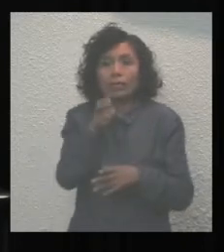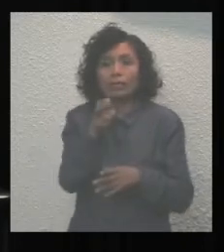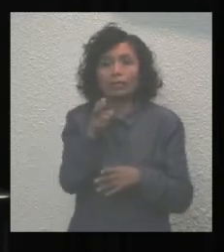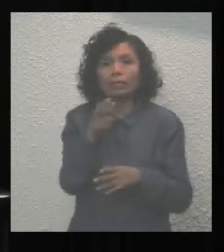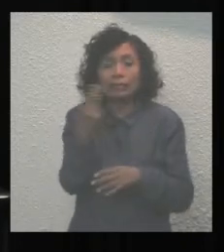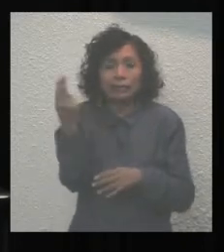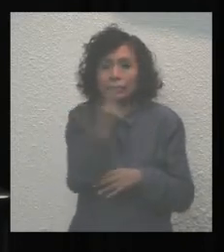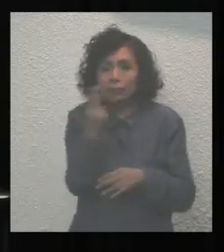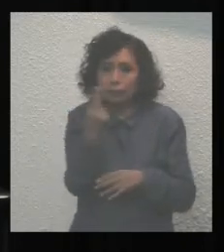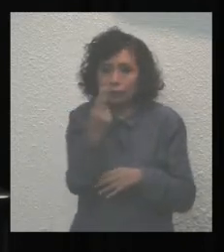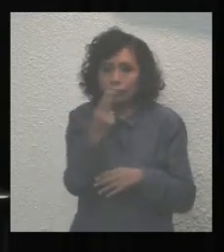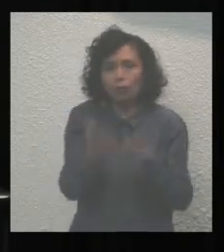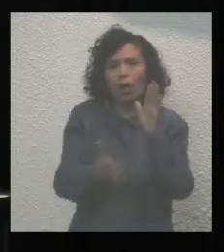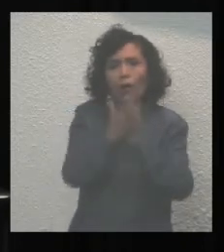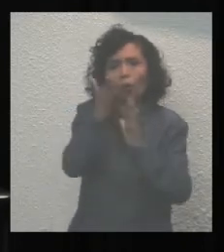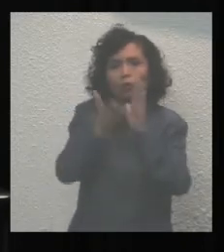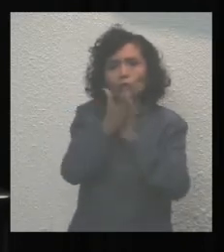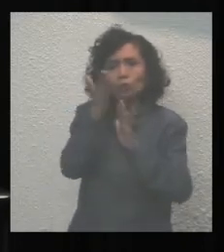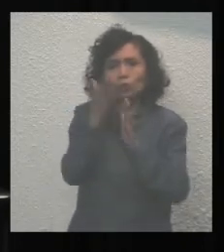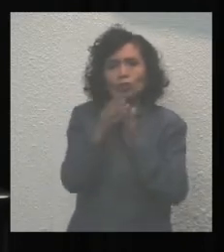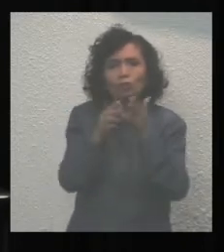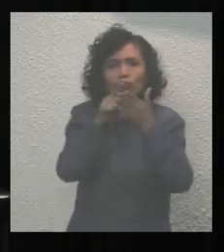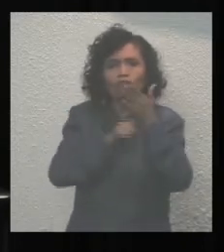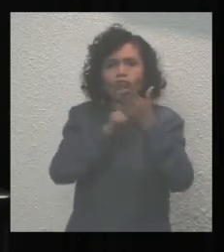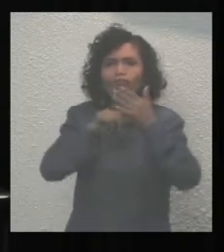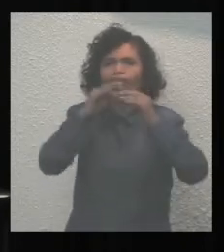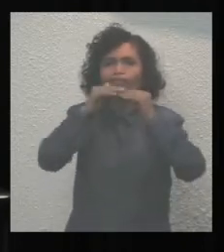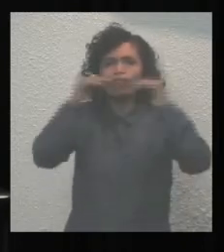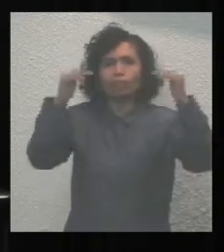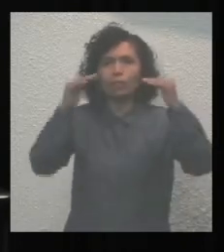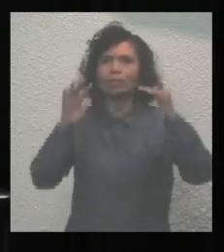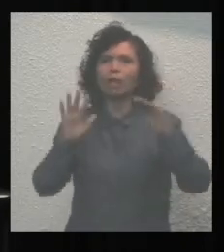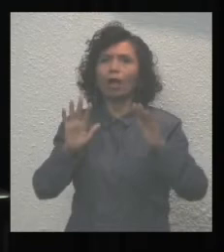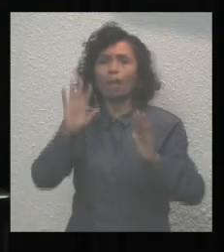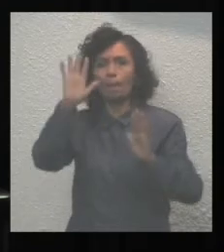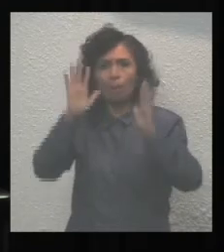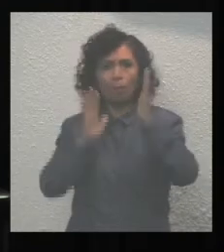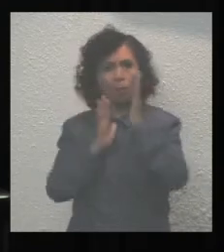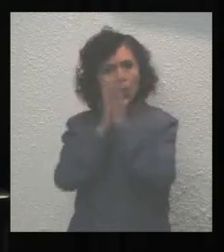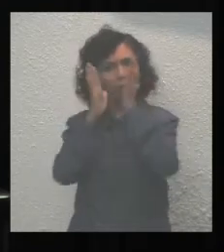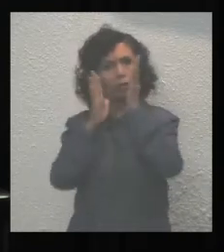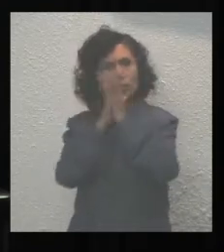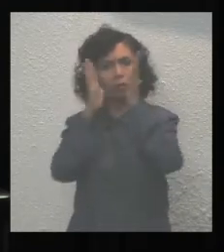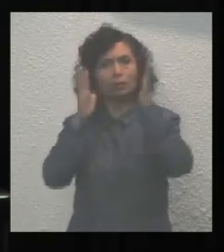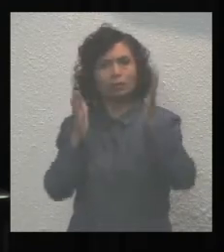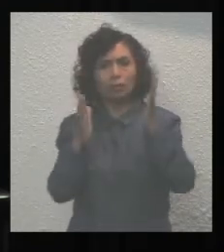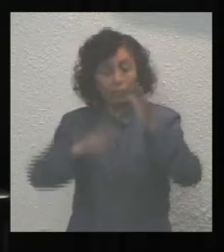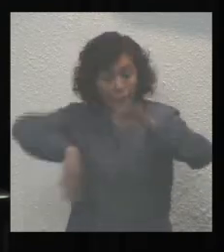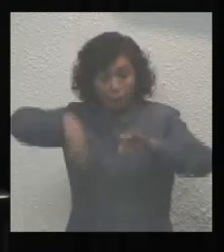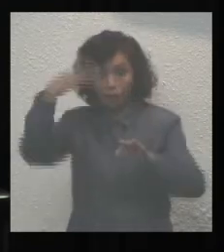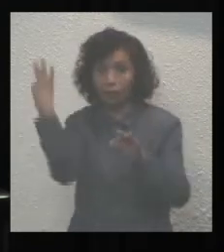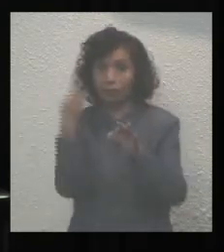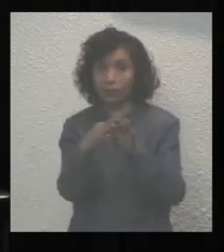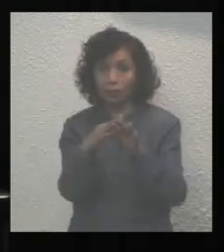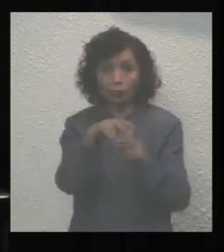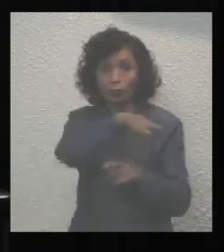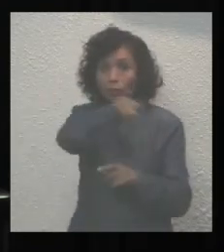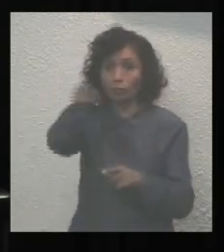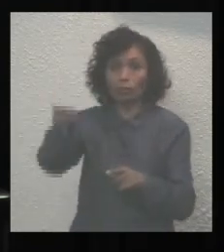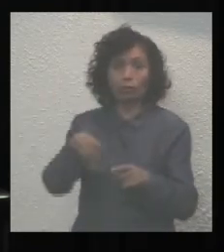para construir una democracia participativa en la que se haga efectivo el derecho de los ciudadanos